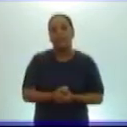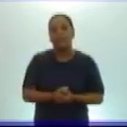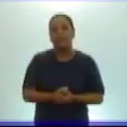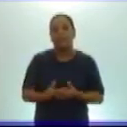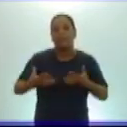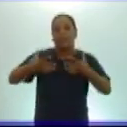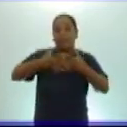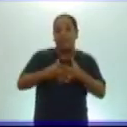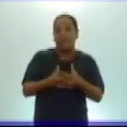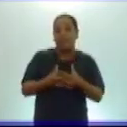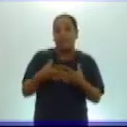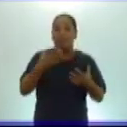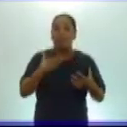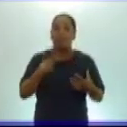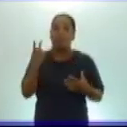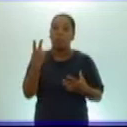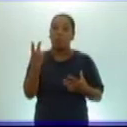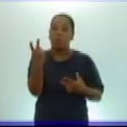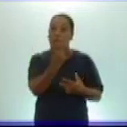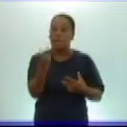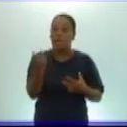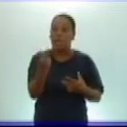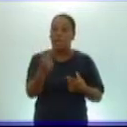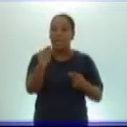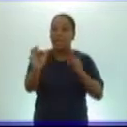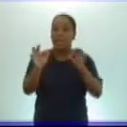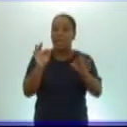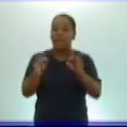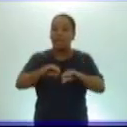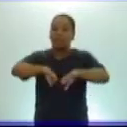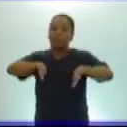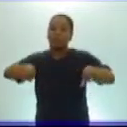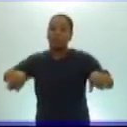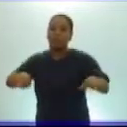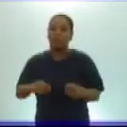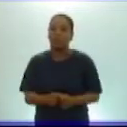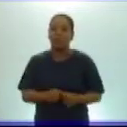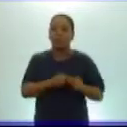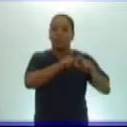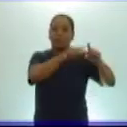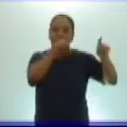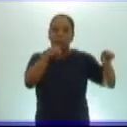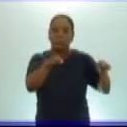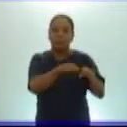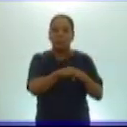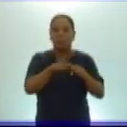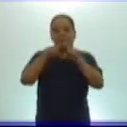mezcla como los dos componentes después de separado se encierran en un rectángulo.